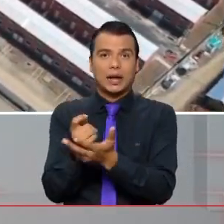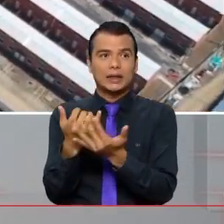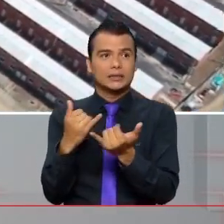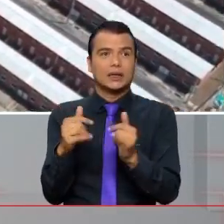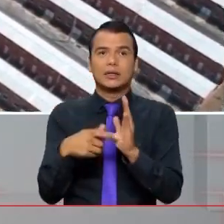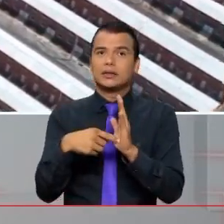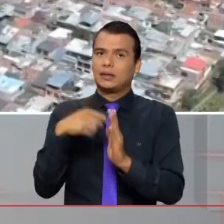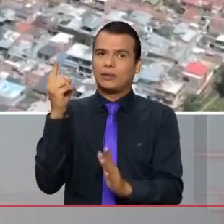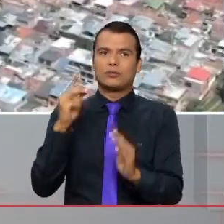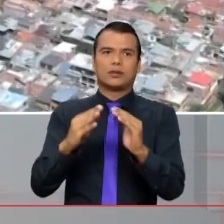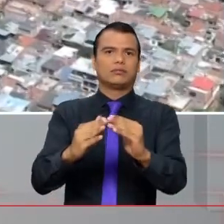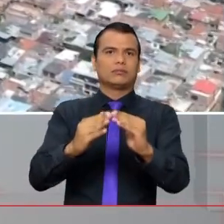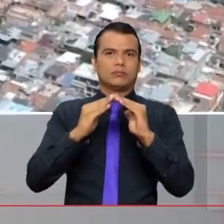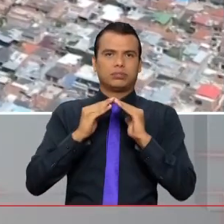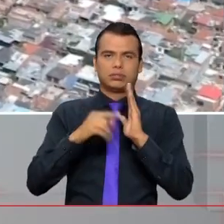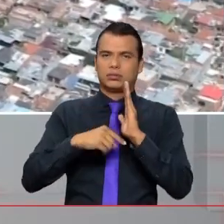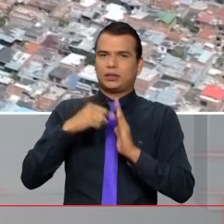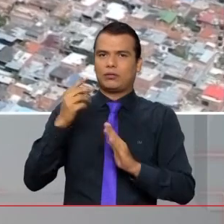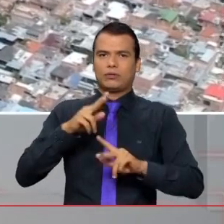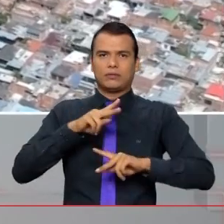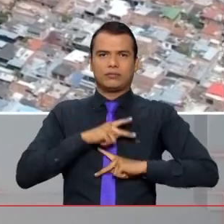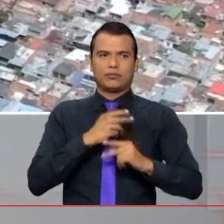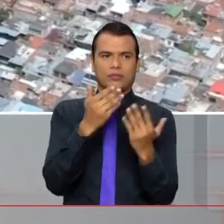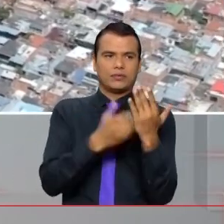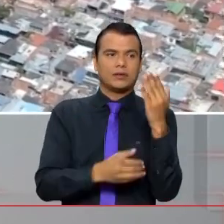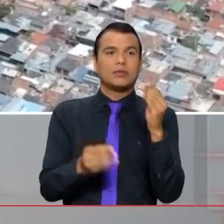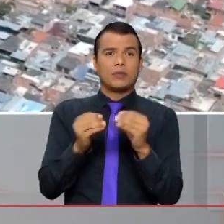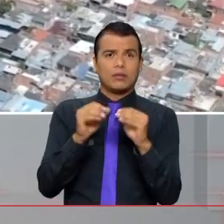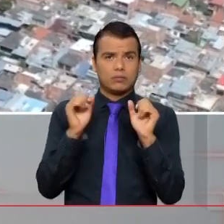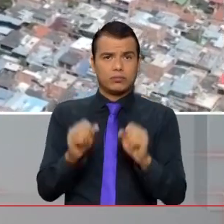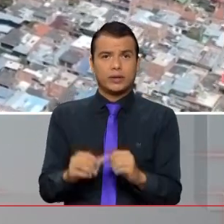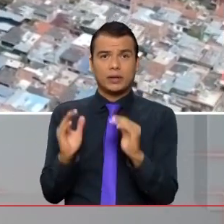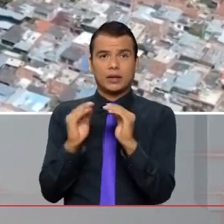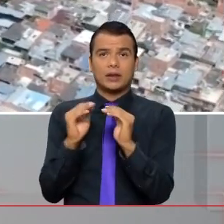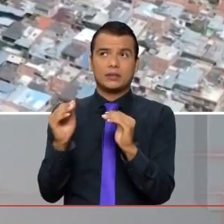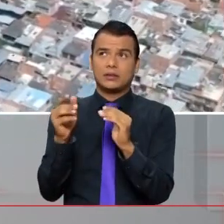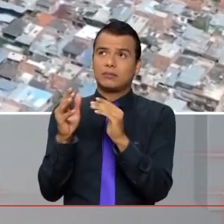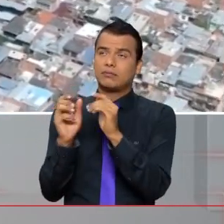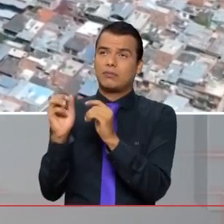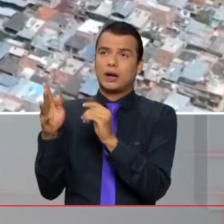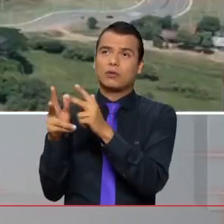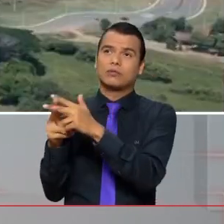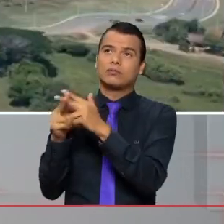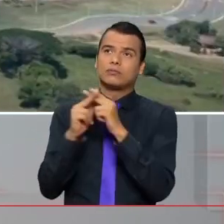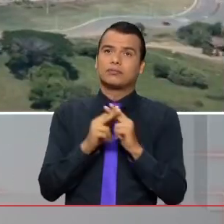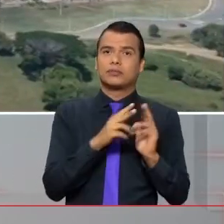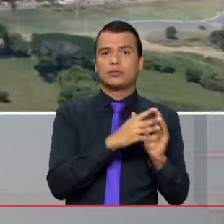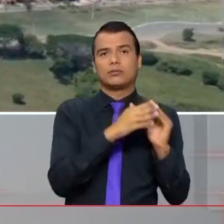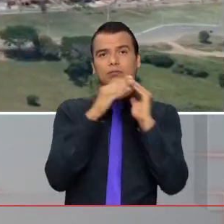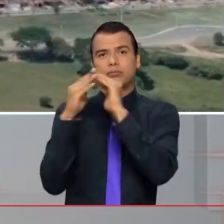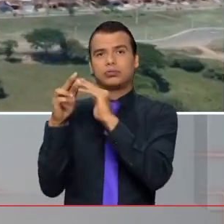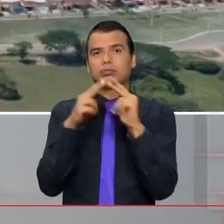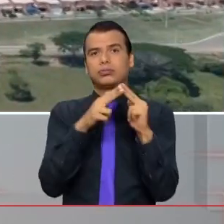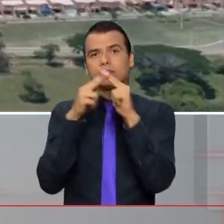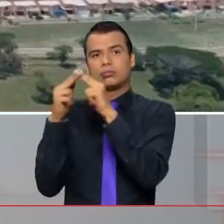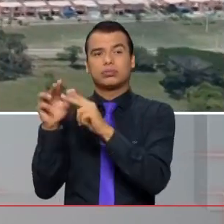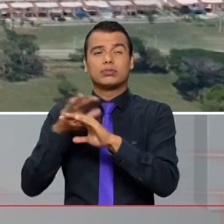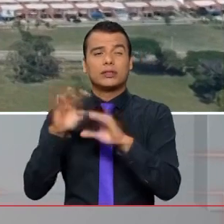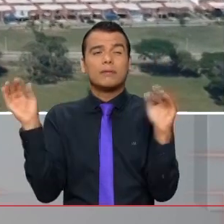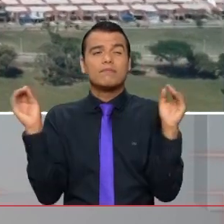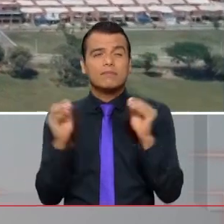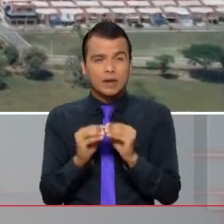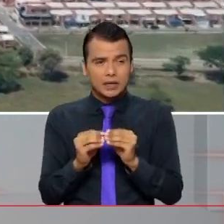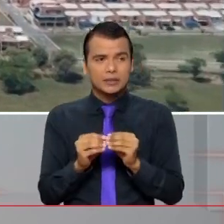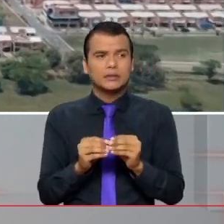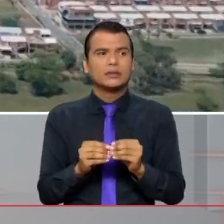propietarios, también podrán disfrutar de las posibilidades de un crédito sobre su casa, mejora de vivienda y las ventajas que concede contar con